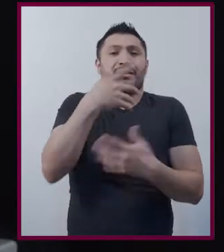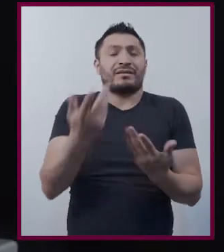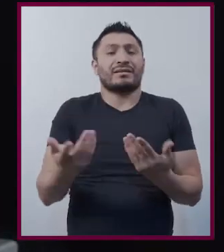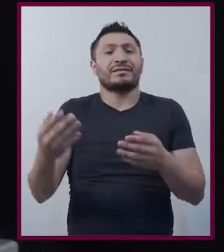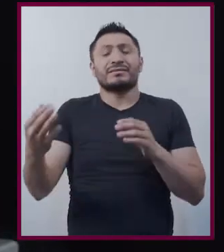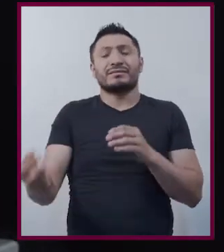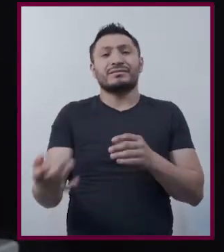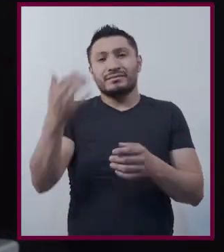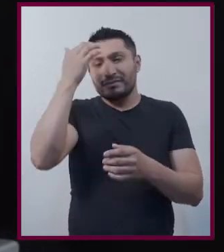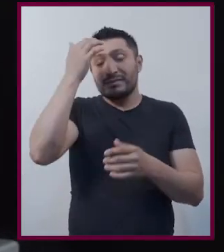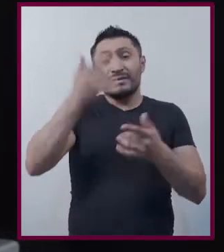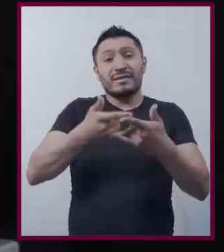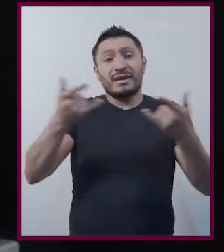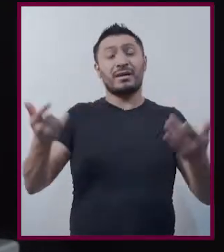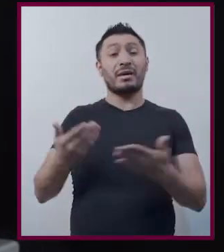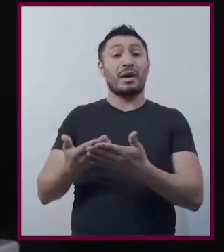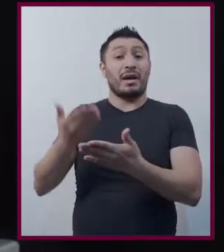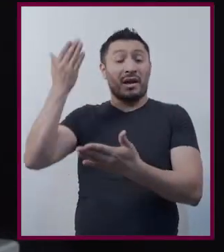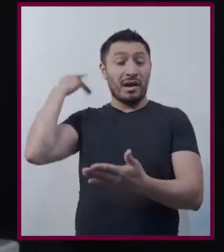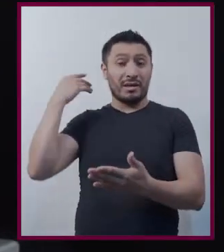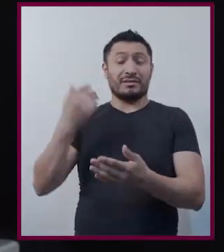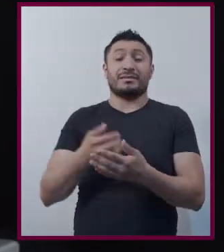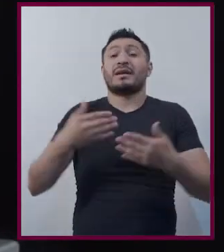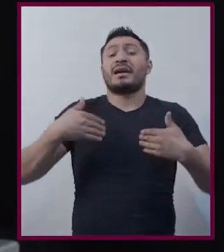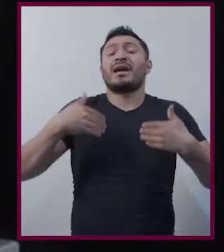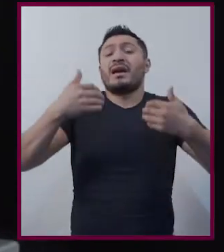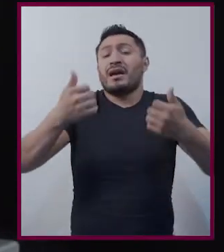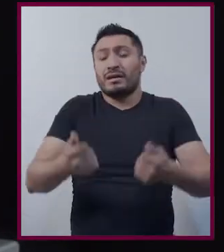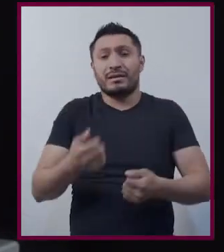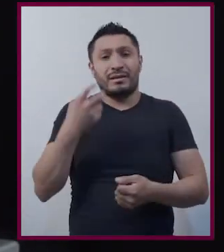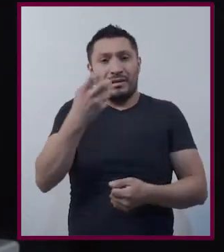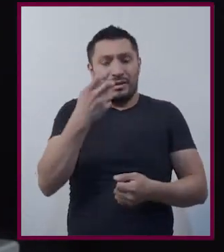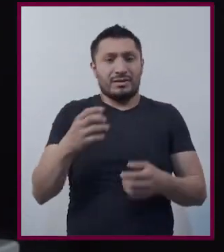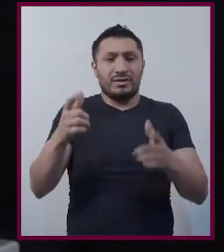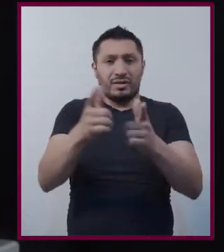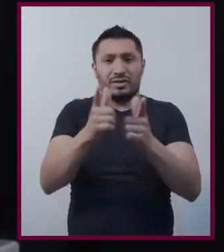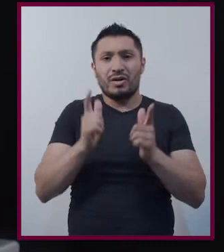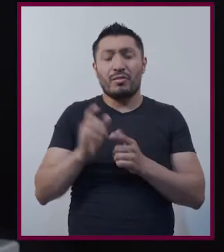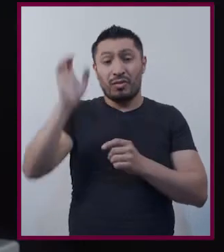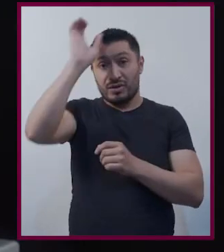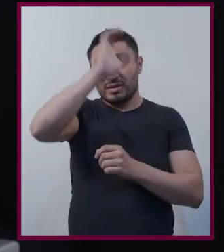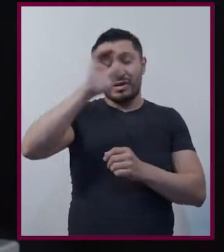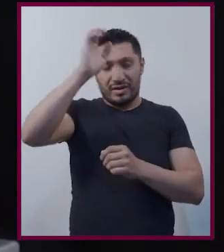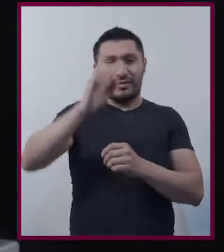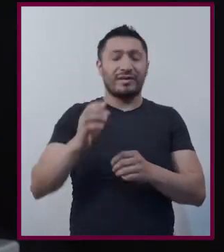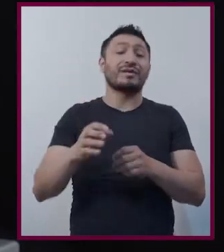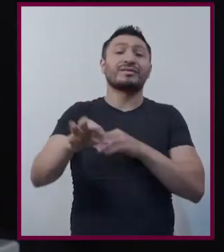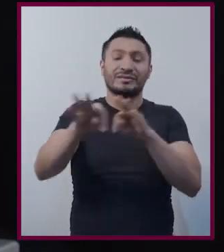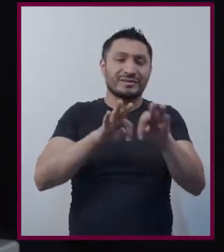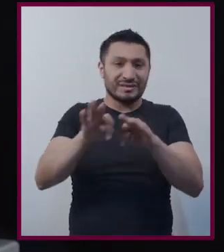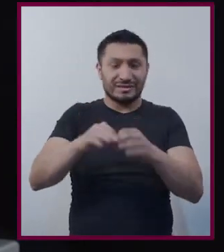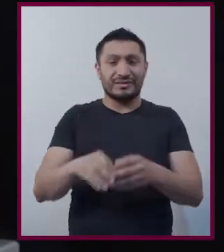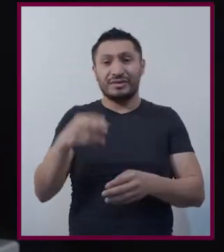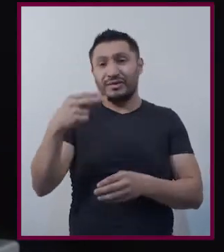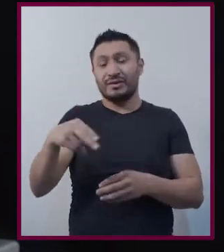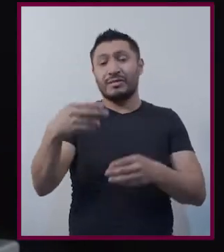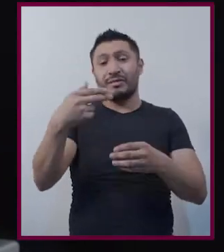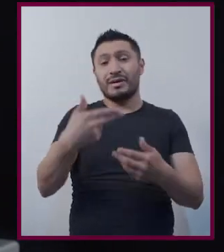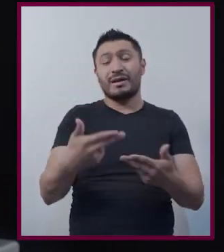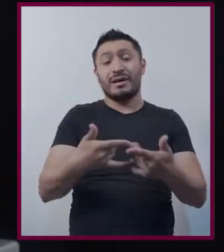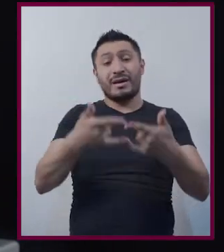acercarse al pasado e interpretarlo, labor de la que se encarga un grupo de científicos y científicas sociales llamados